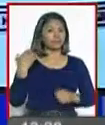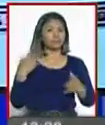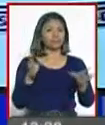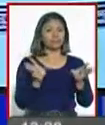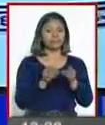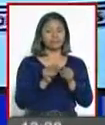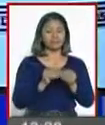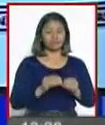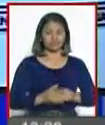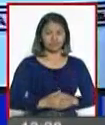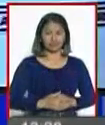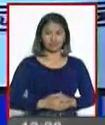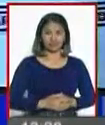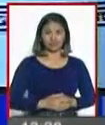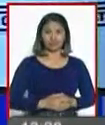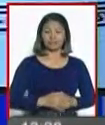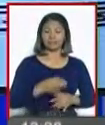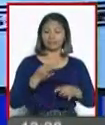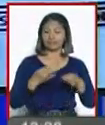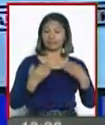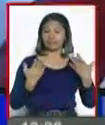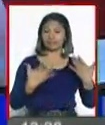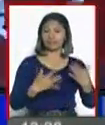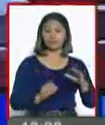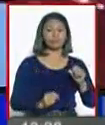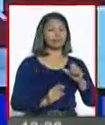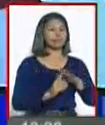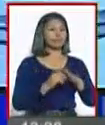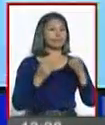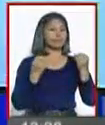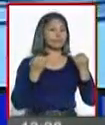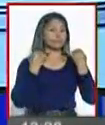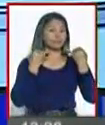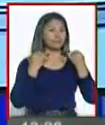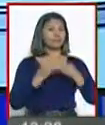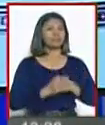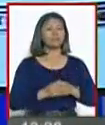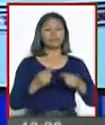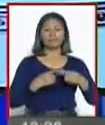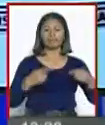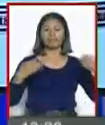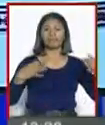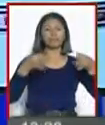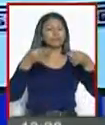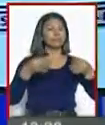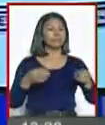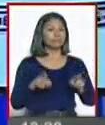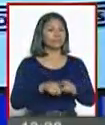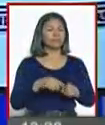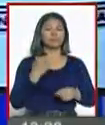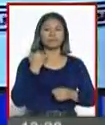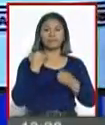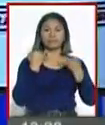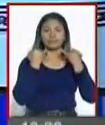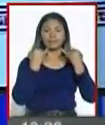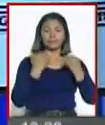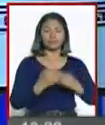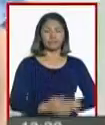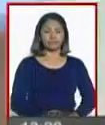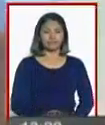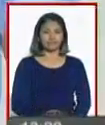audiencia ante esta situación han surgido muchas repercusiones opositores y oficialistas se han